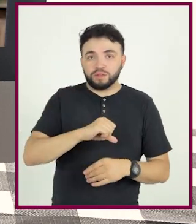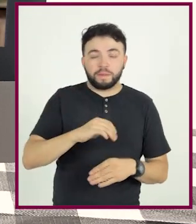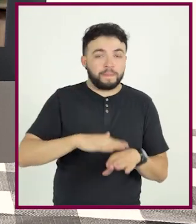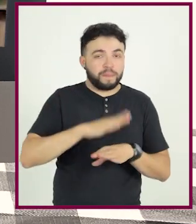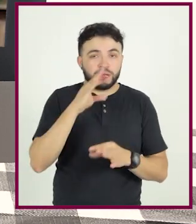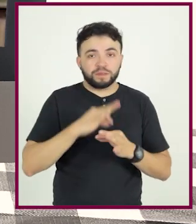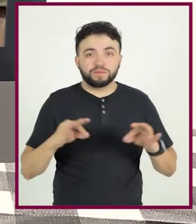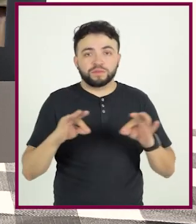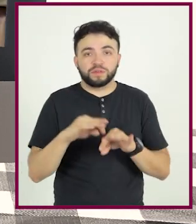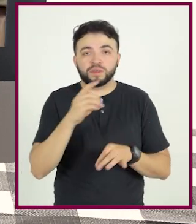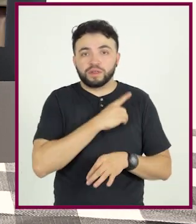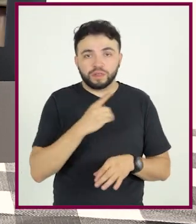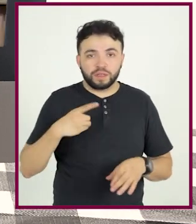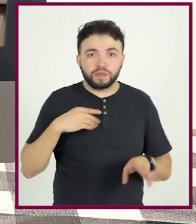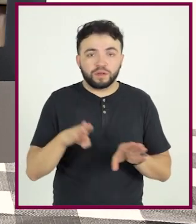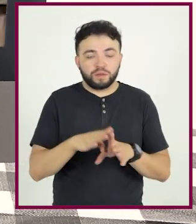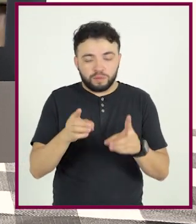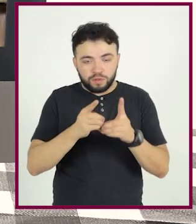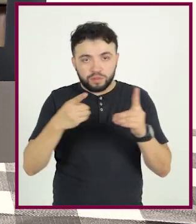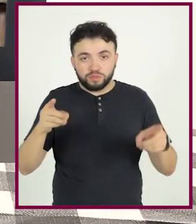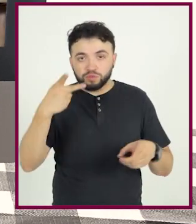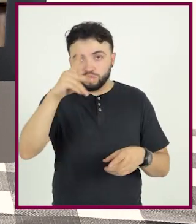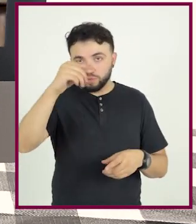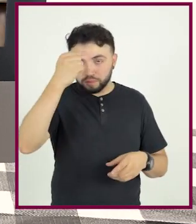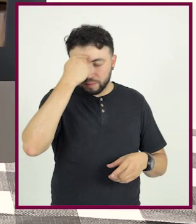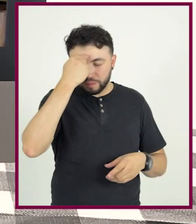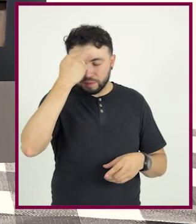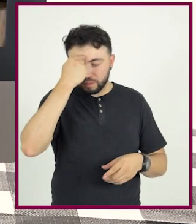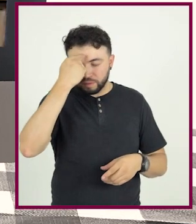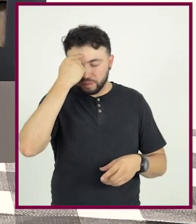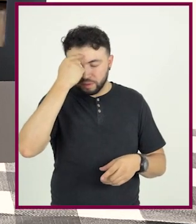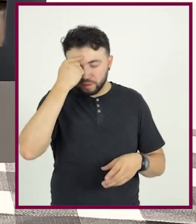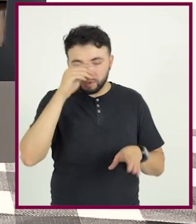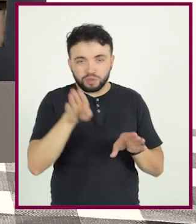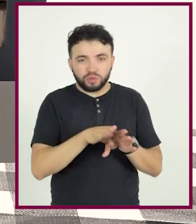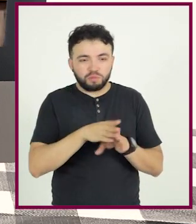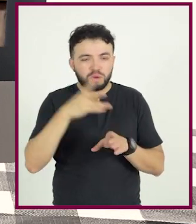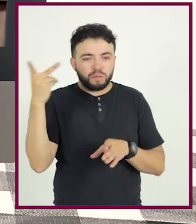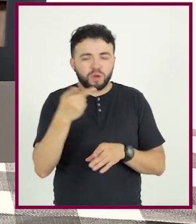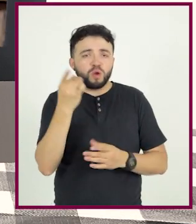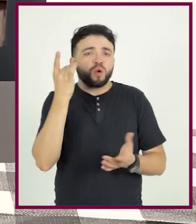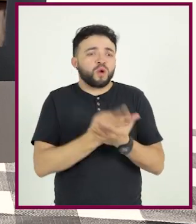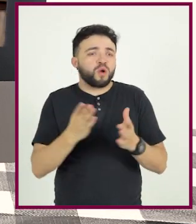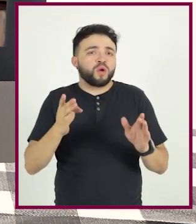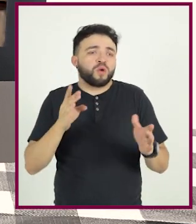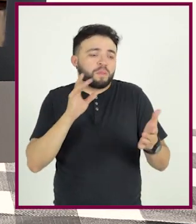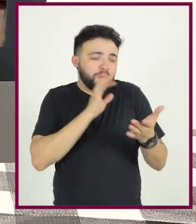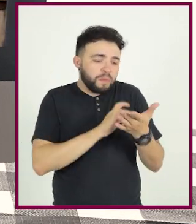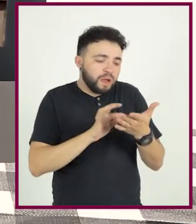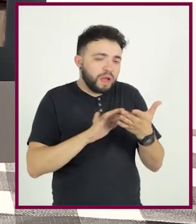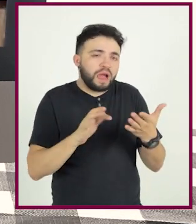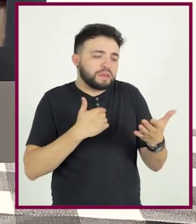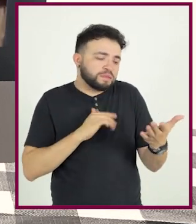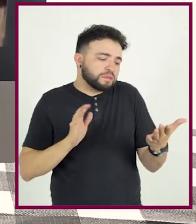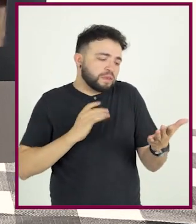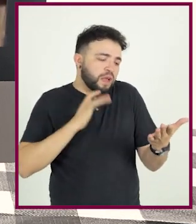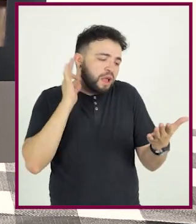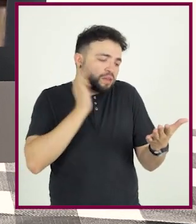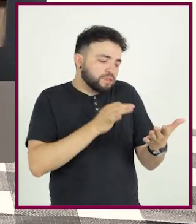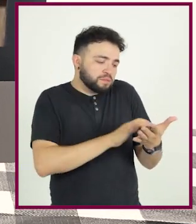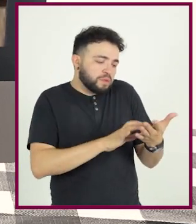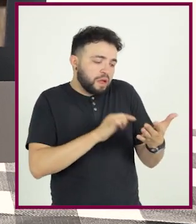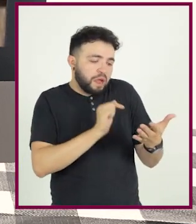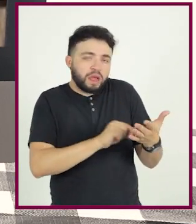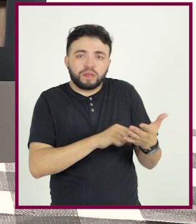lo más importante, que ustedes desarrollen un pensamiento crítico, que no solamente lean y acepten que todo lo que